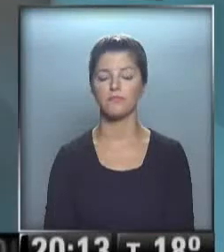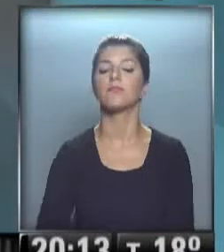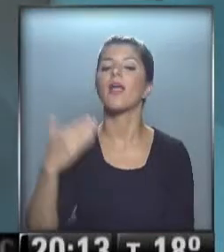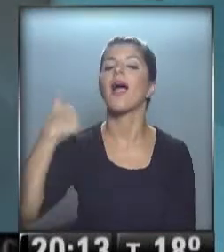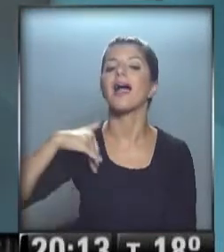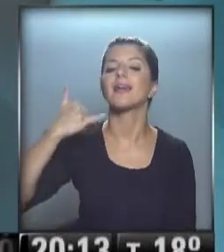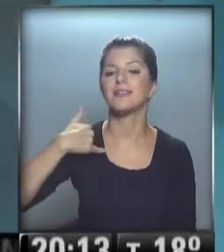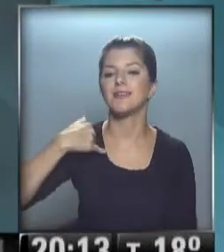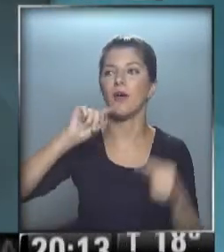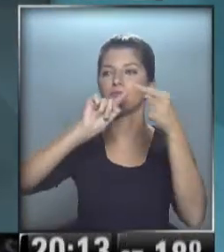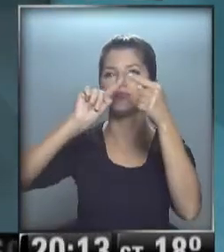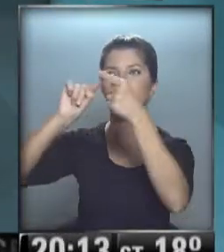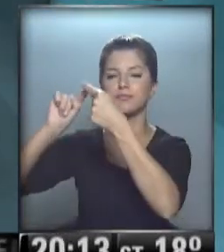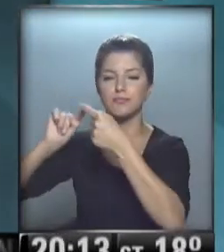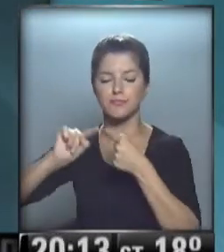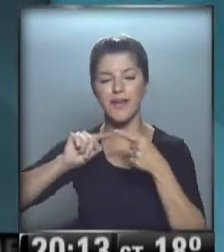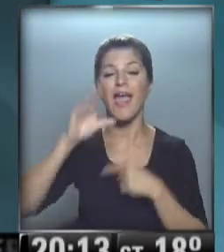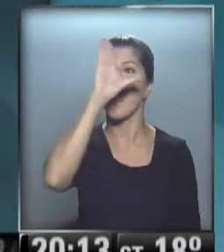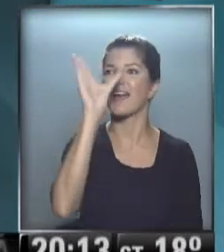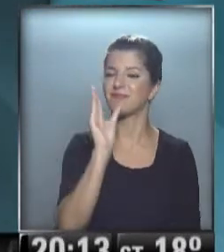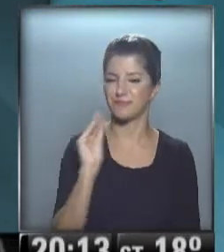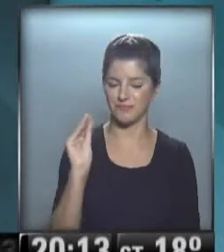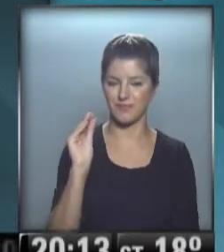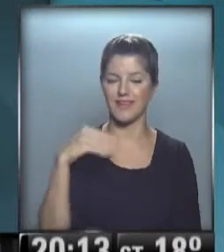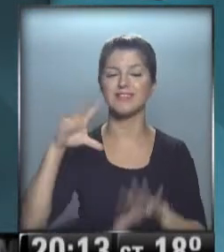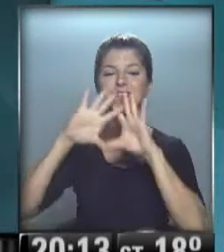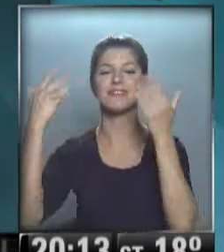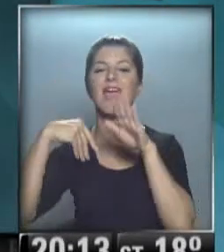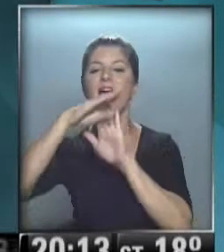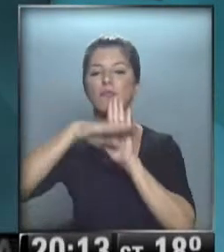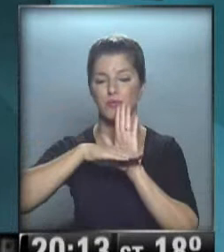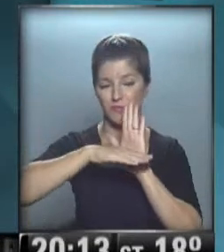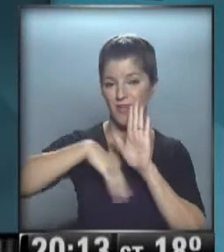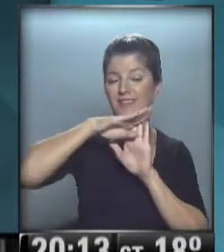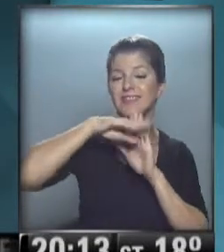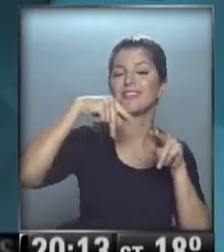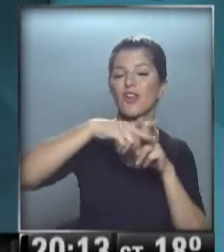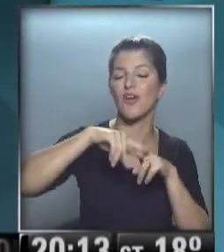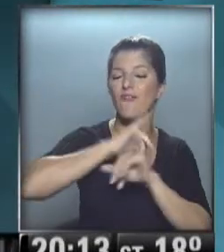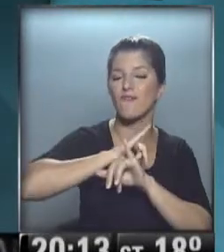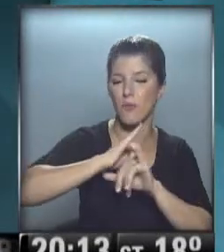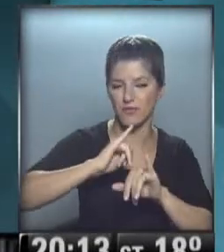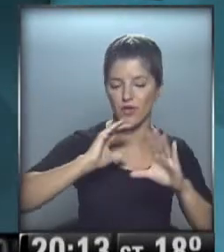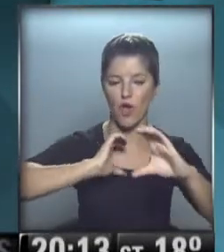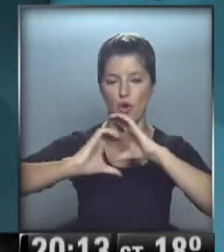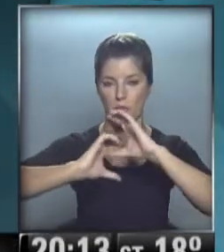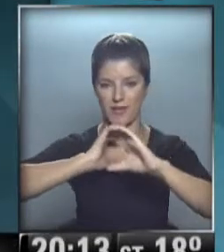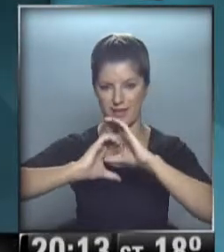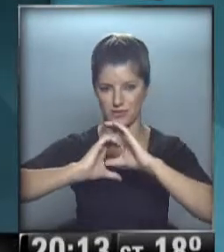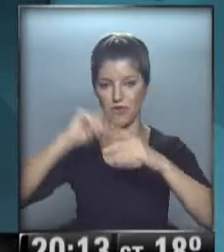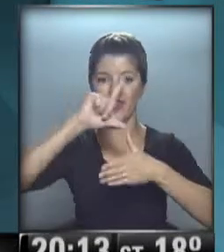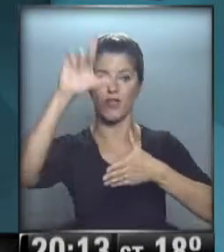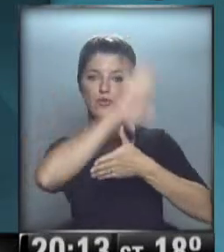Argentina conectada. El país encabeza el ranking de penetración de las tecnologías de información y comunicación en